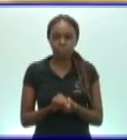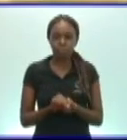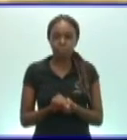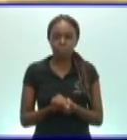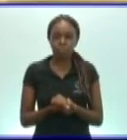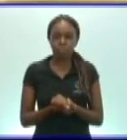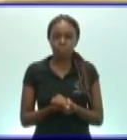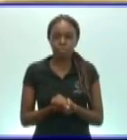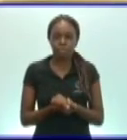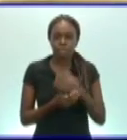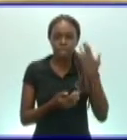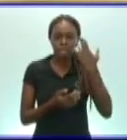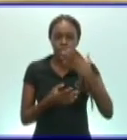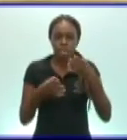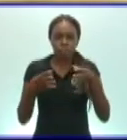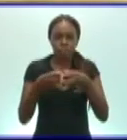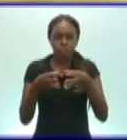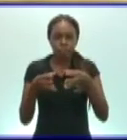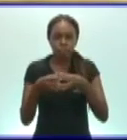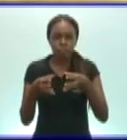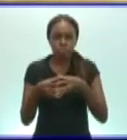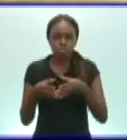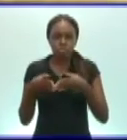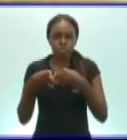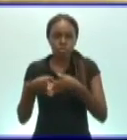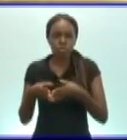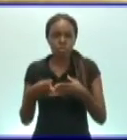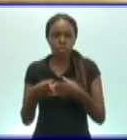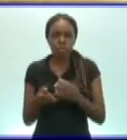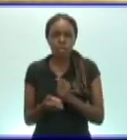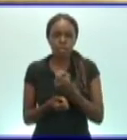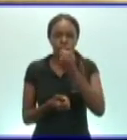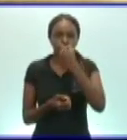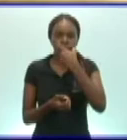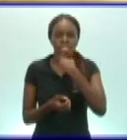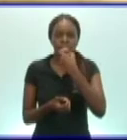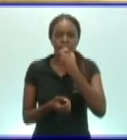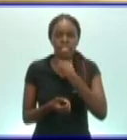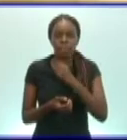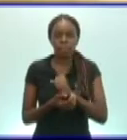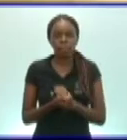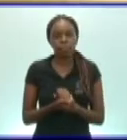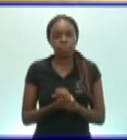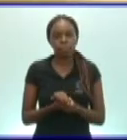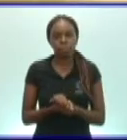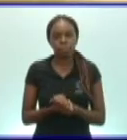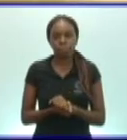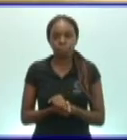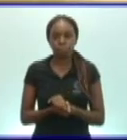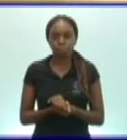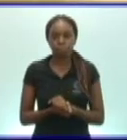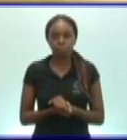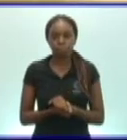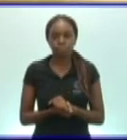Entre la representación manzanillera se encuentra Carlos Manuel de Céspedes.